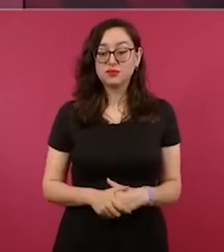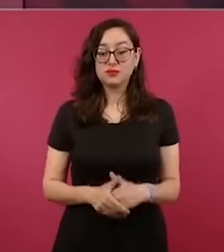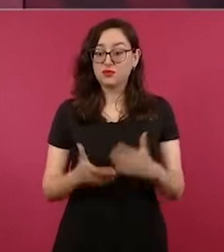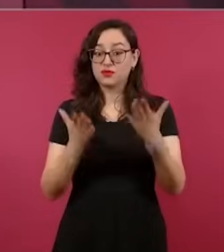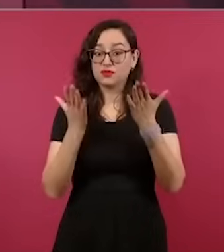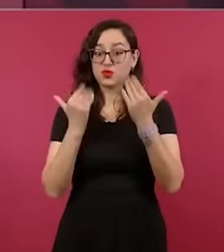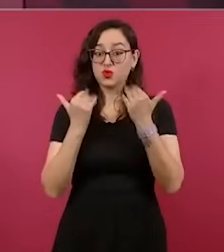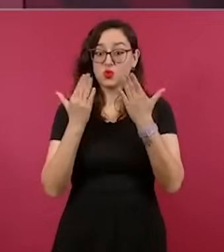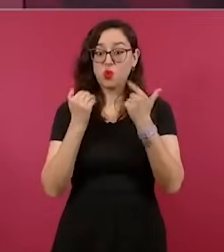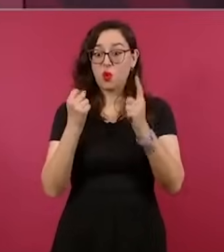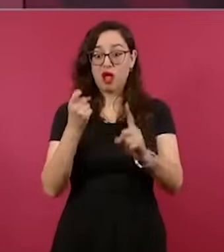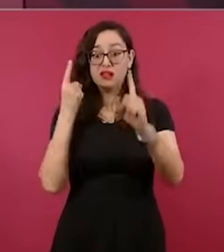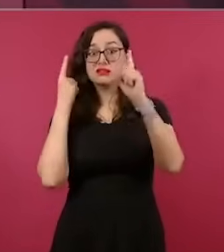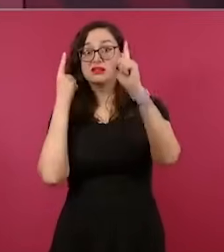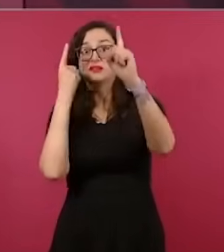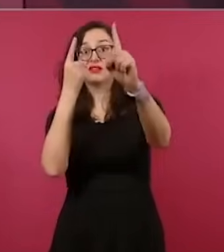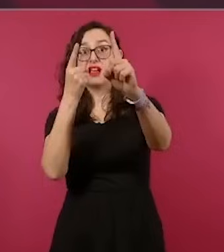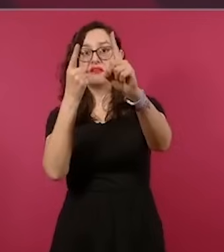sin un ideal,